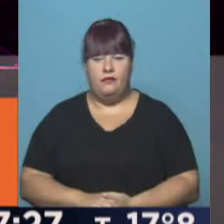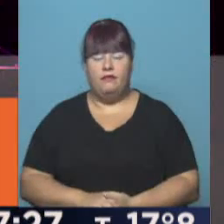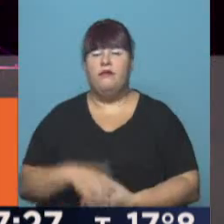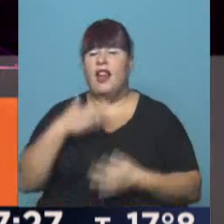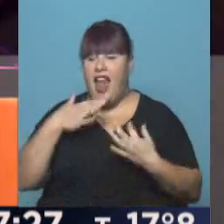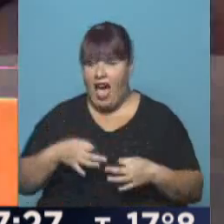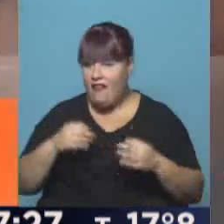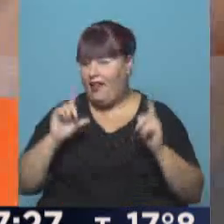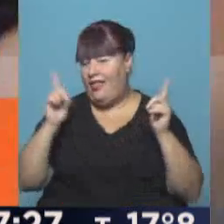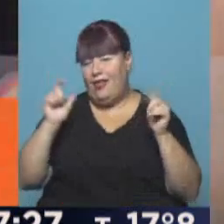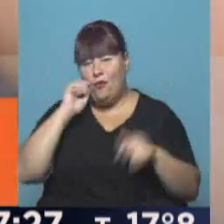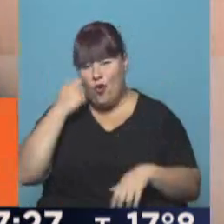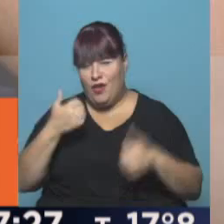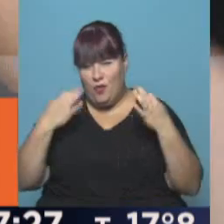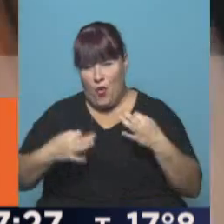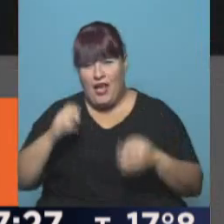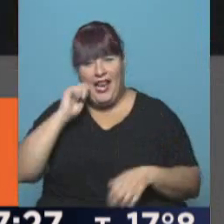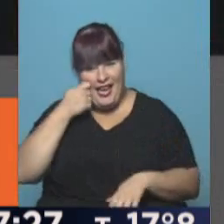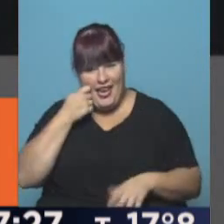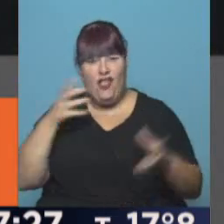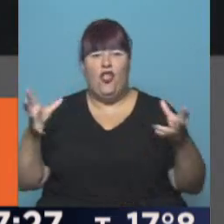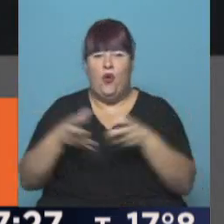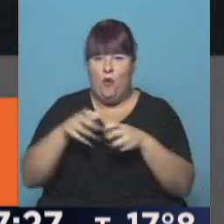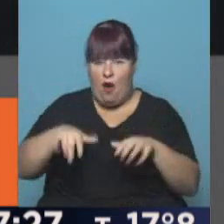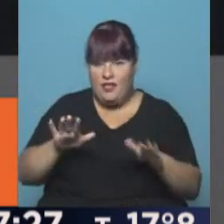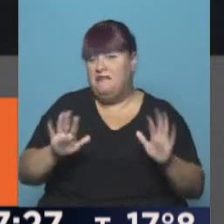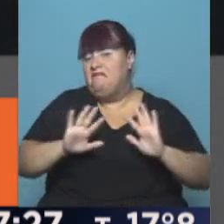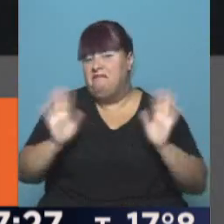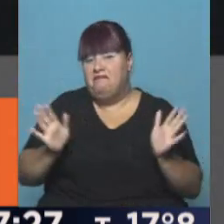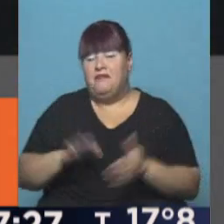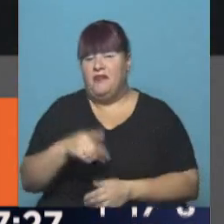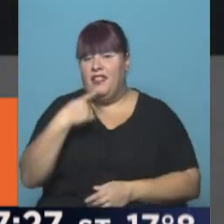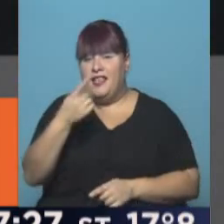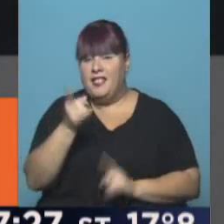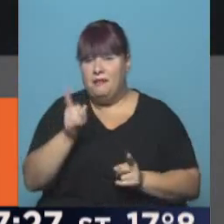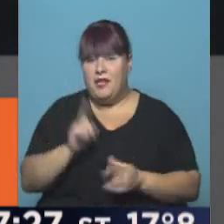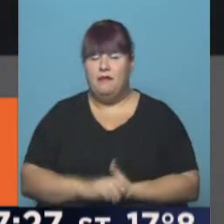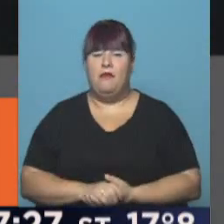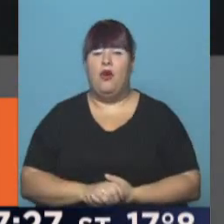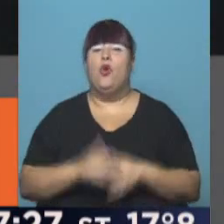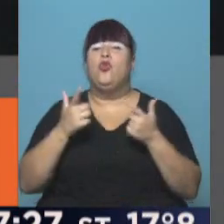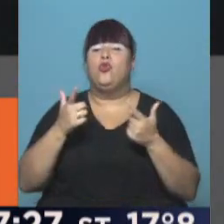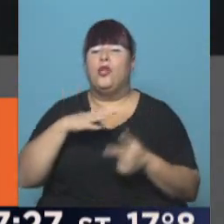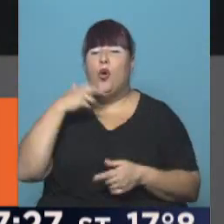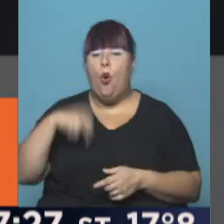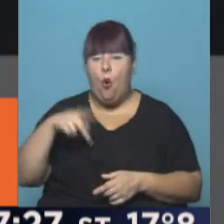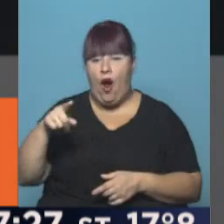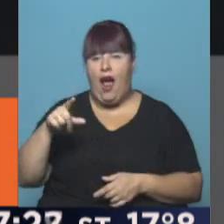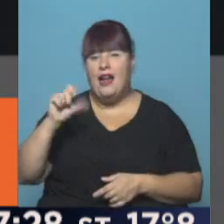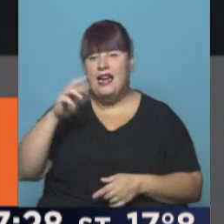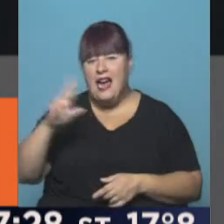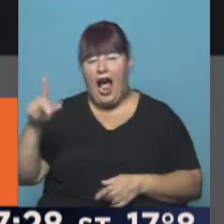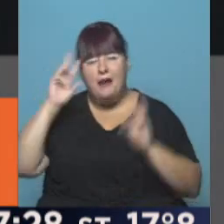La pasamos increíble, la pasamos muy bien, fue muy lindo formar parte de todo esto y bueno, sí, como decís vos, por suerte Juan Carr tiene